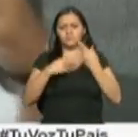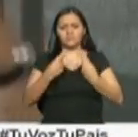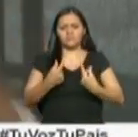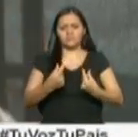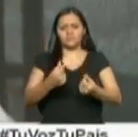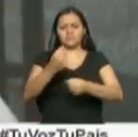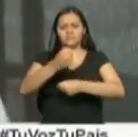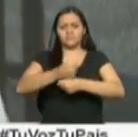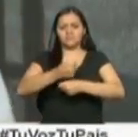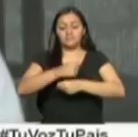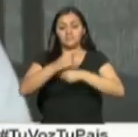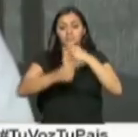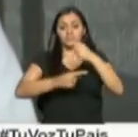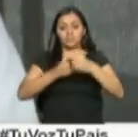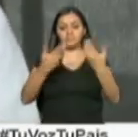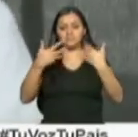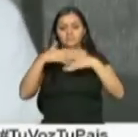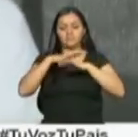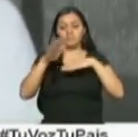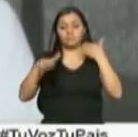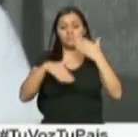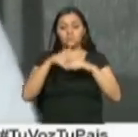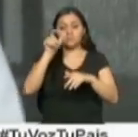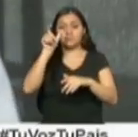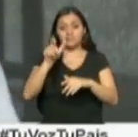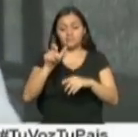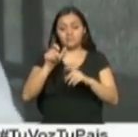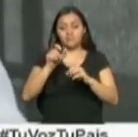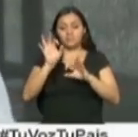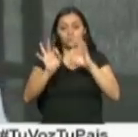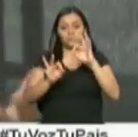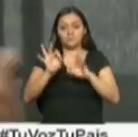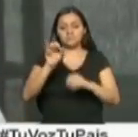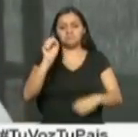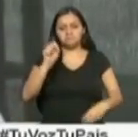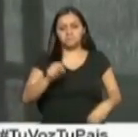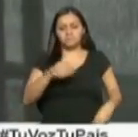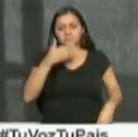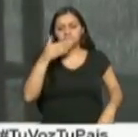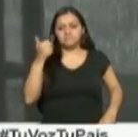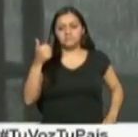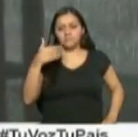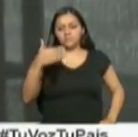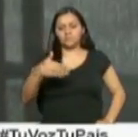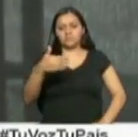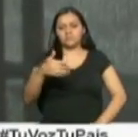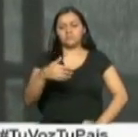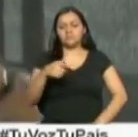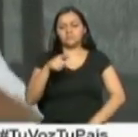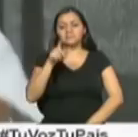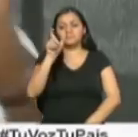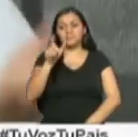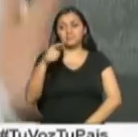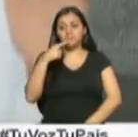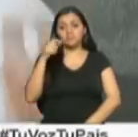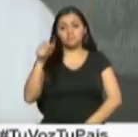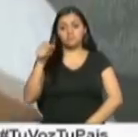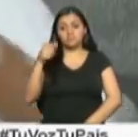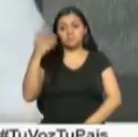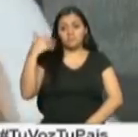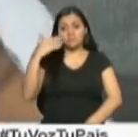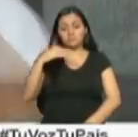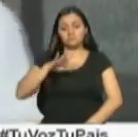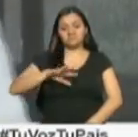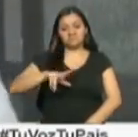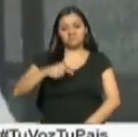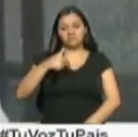antes, al concurrir todas las partes del sistema judicial, se puede, más aún si el ciudadano dice sí, yo estaba cometiendo el